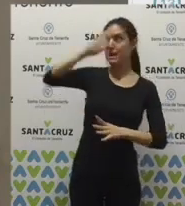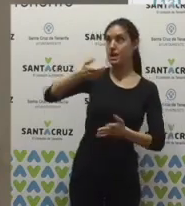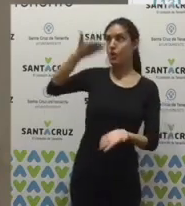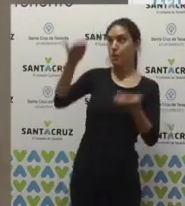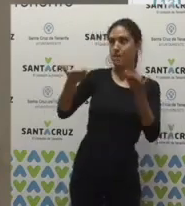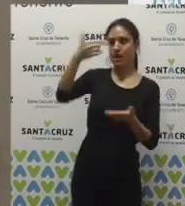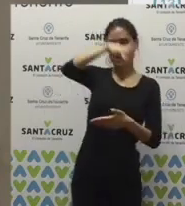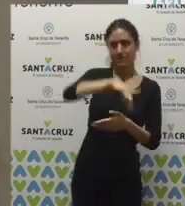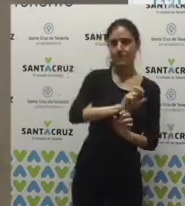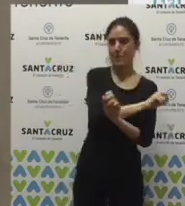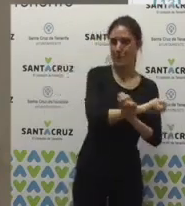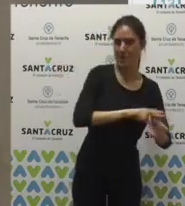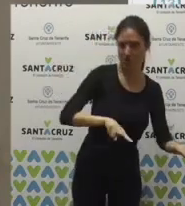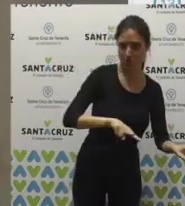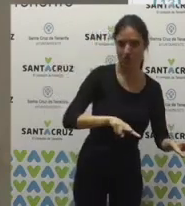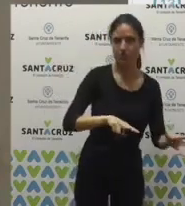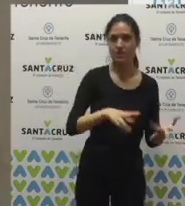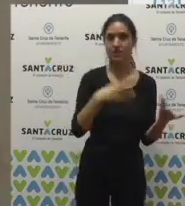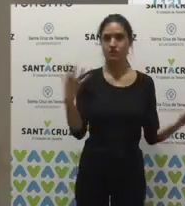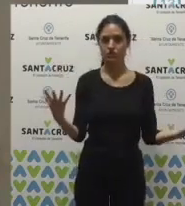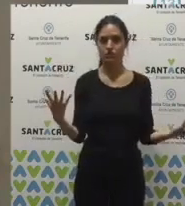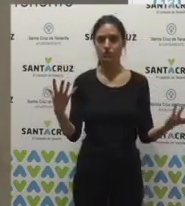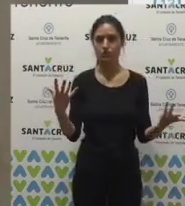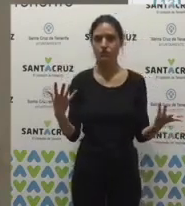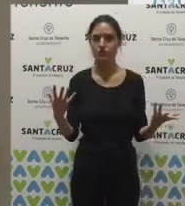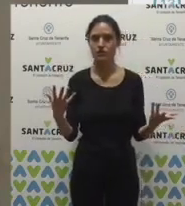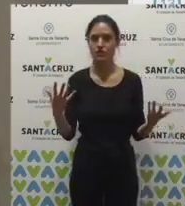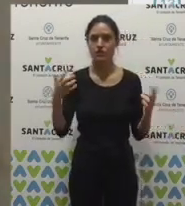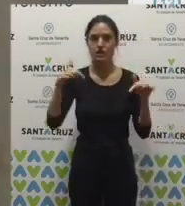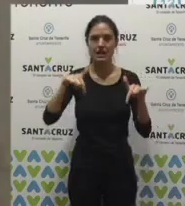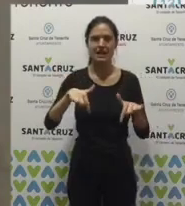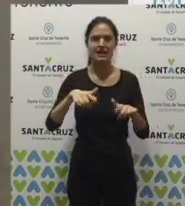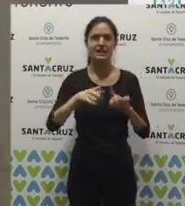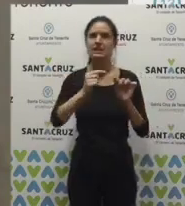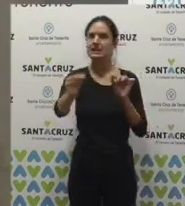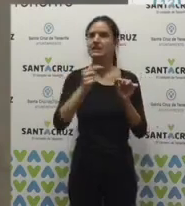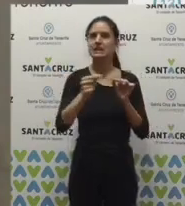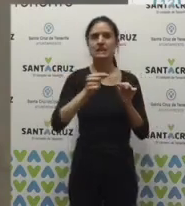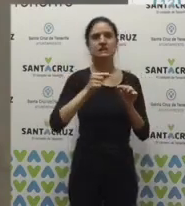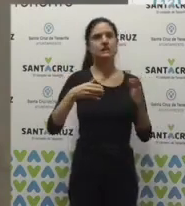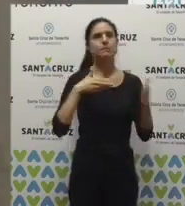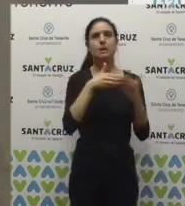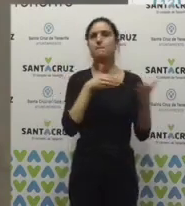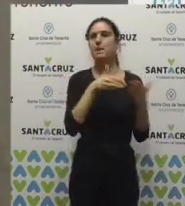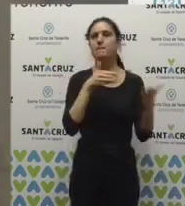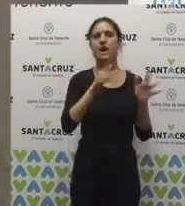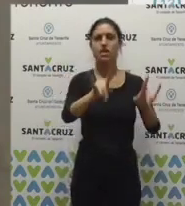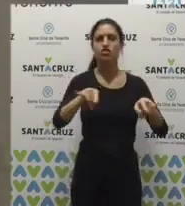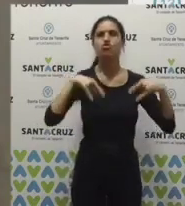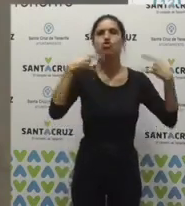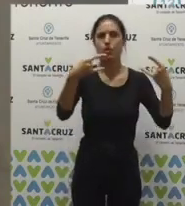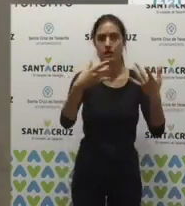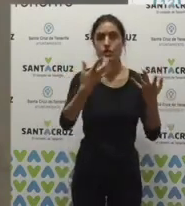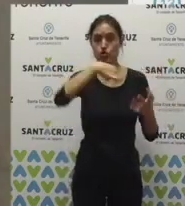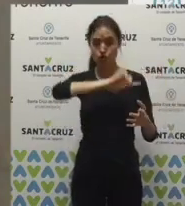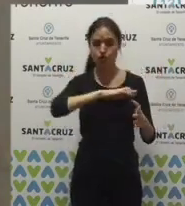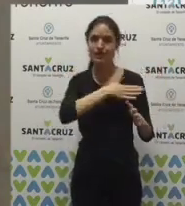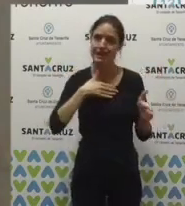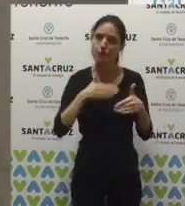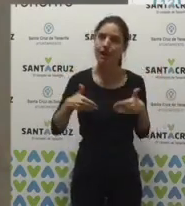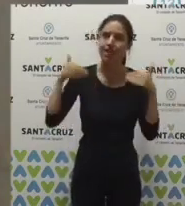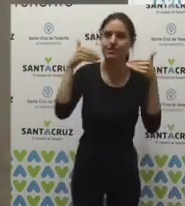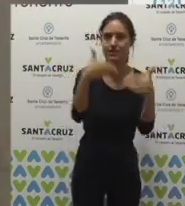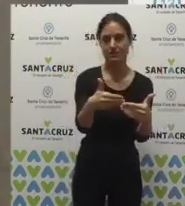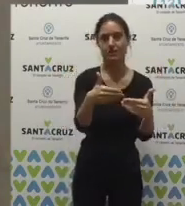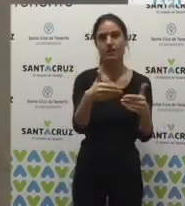sea más complejo y encuentren mayores obstáculos entonces que pretendemos pues adelantarnos y prevenir un